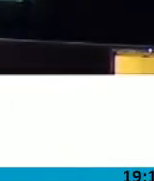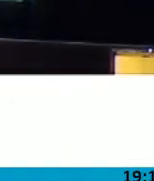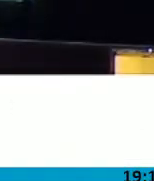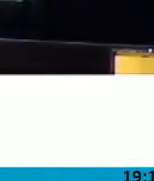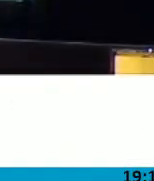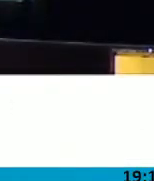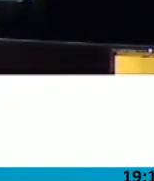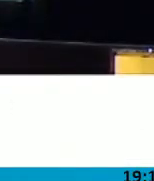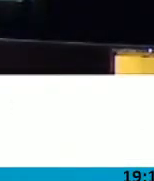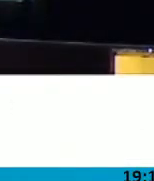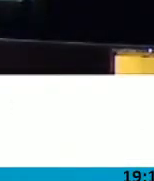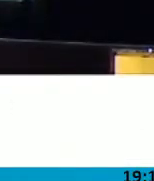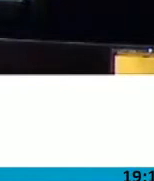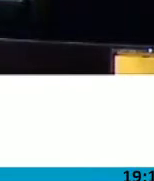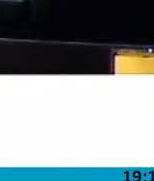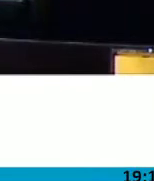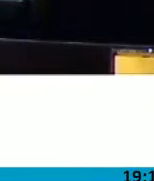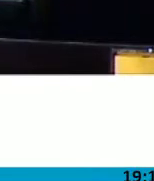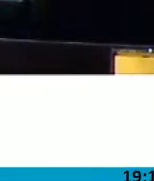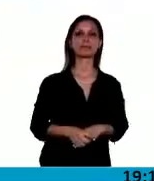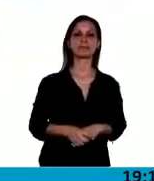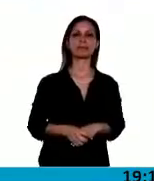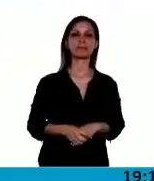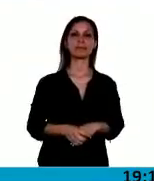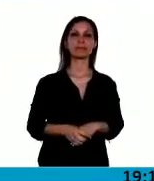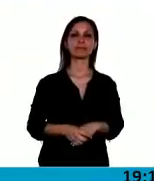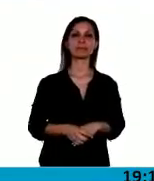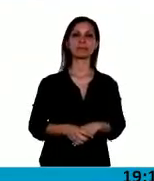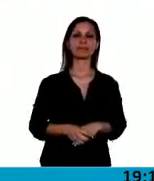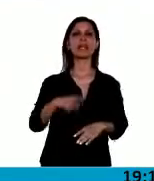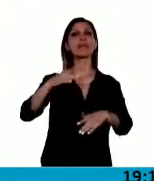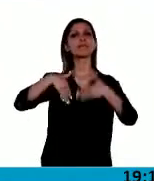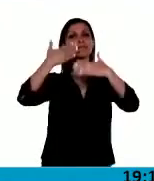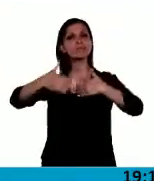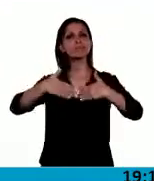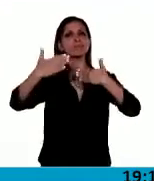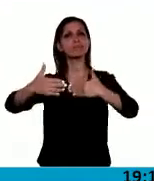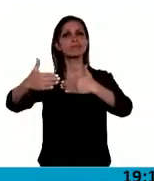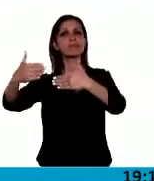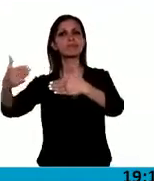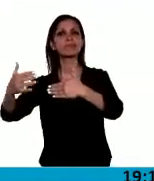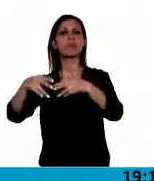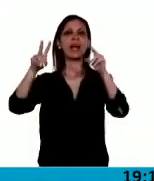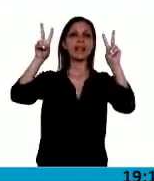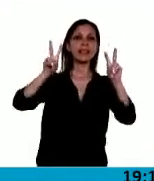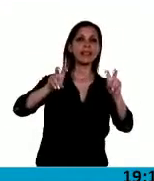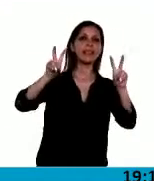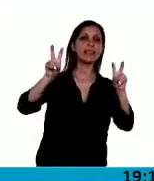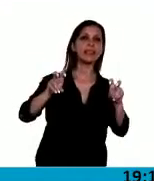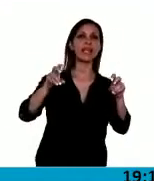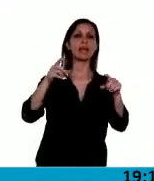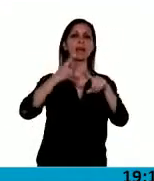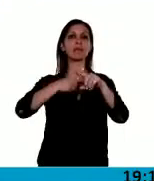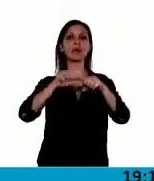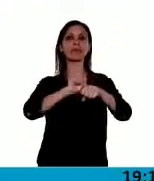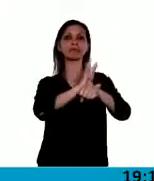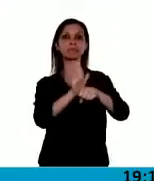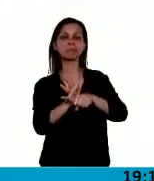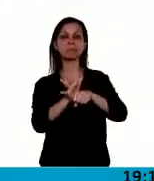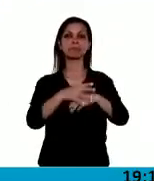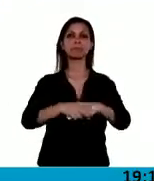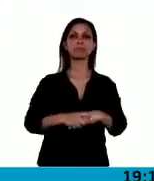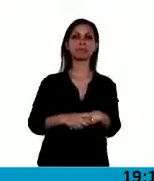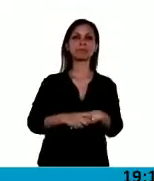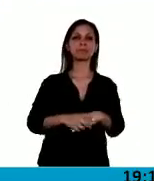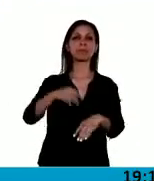subestimamos los datos y postergamos definitivamente todos los temas que no sean la pandemia y aquí